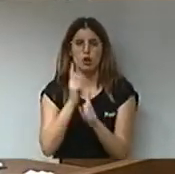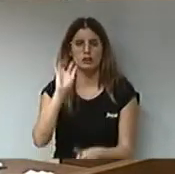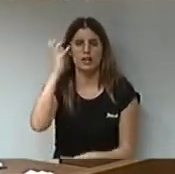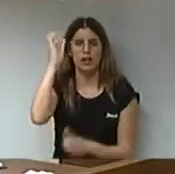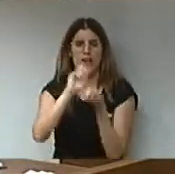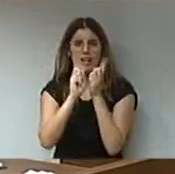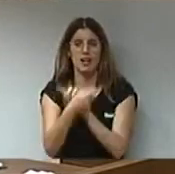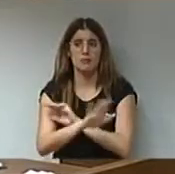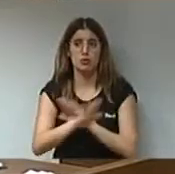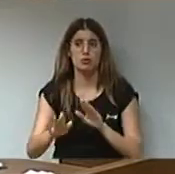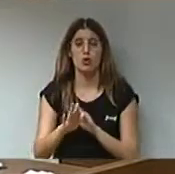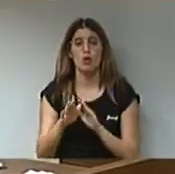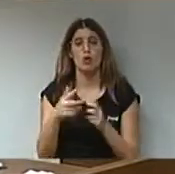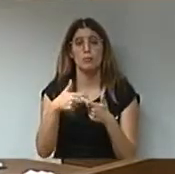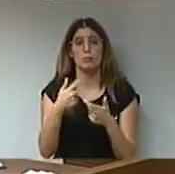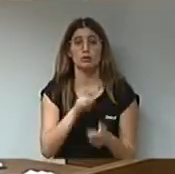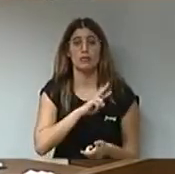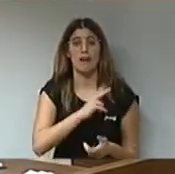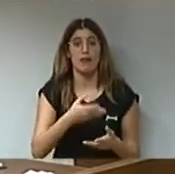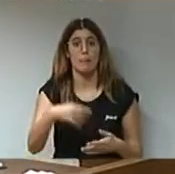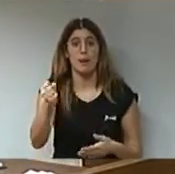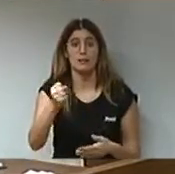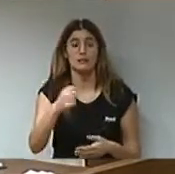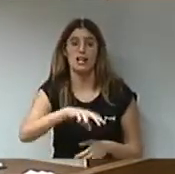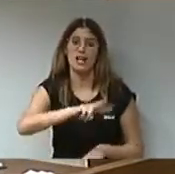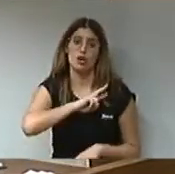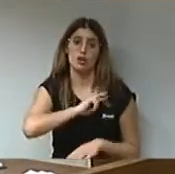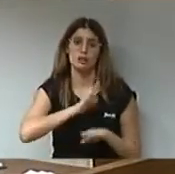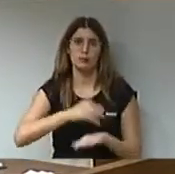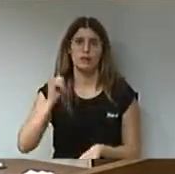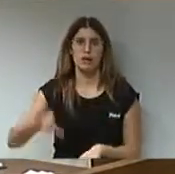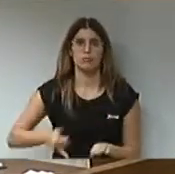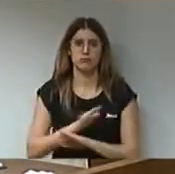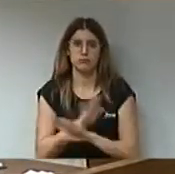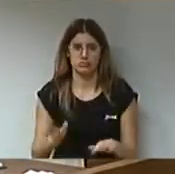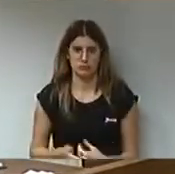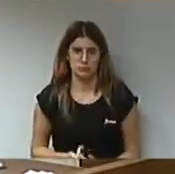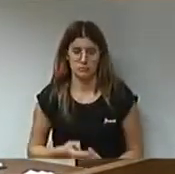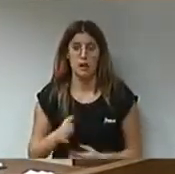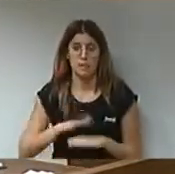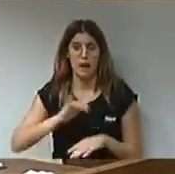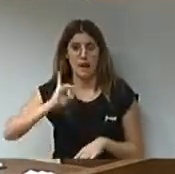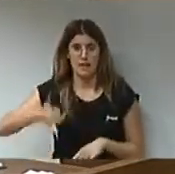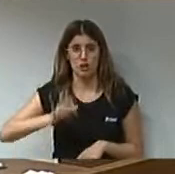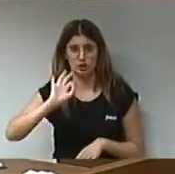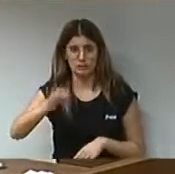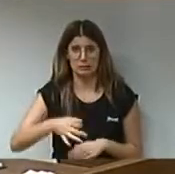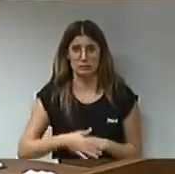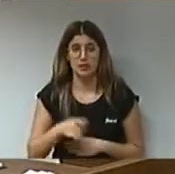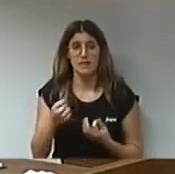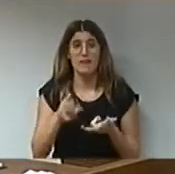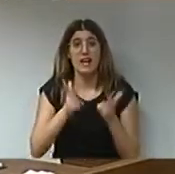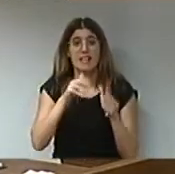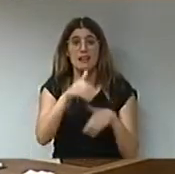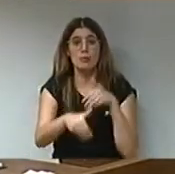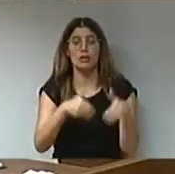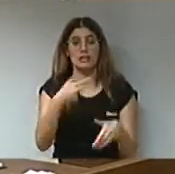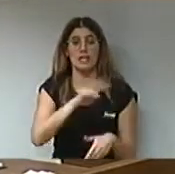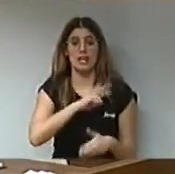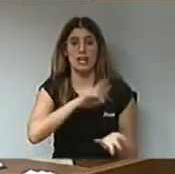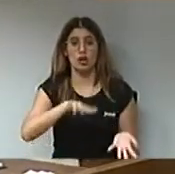limita a más impuestos verdes y un ecologismo para ricos. Para ricos, sí. Hay que democratizar el